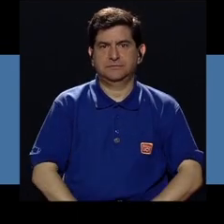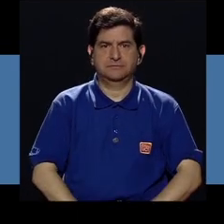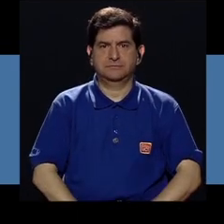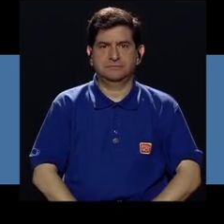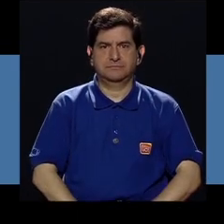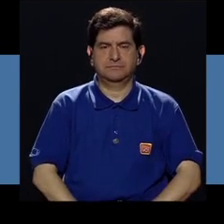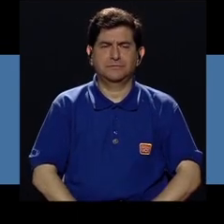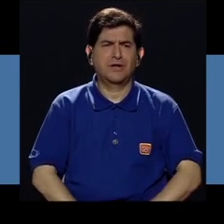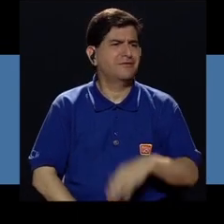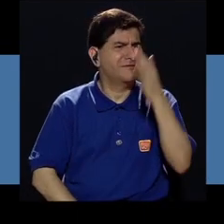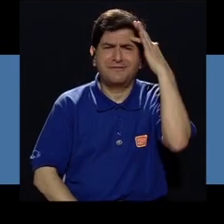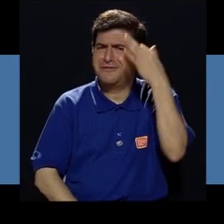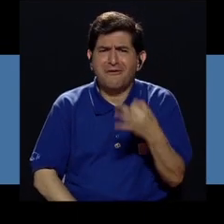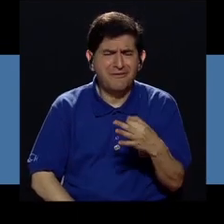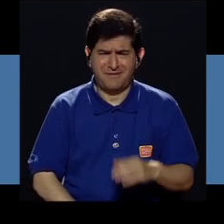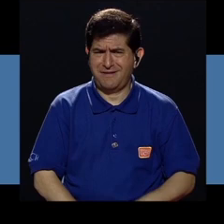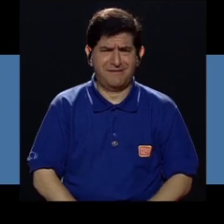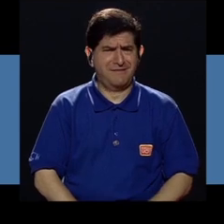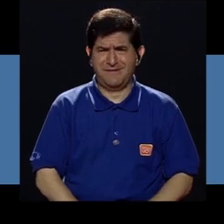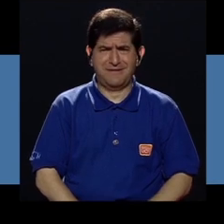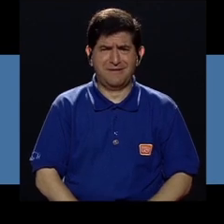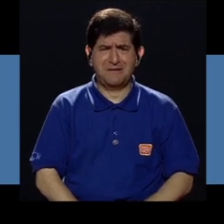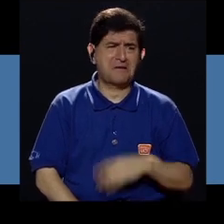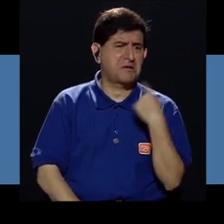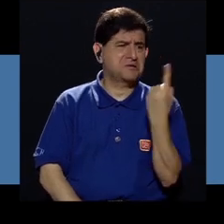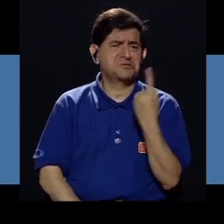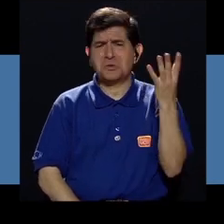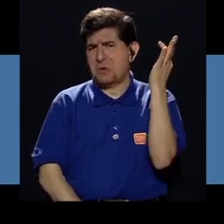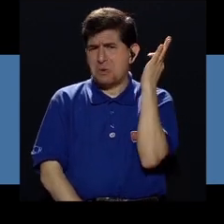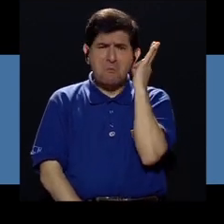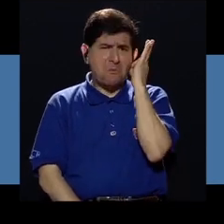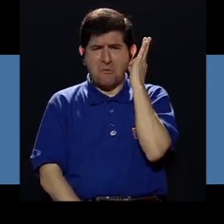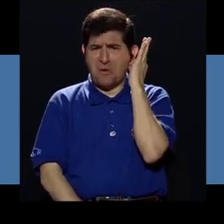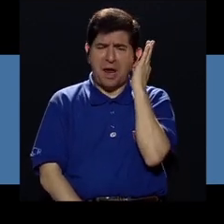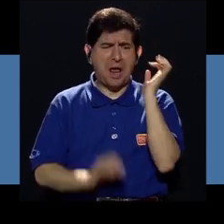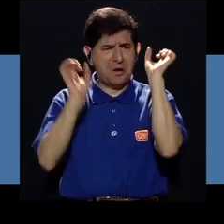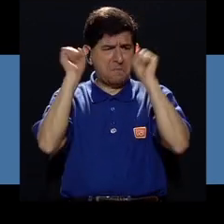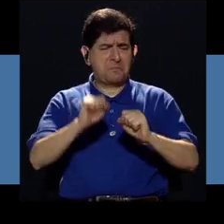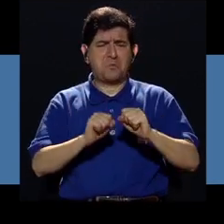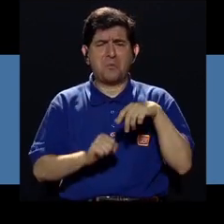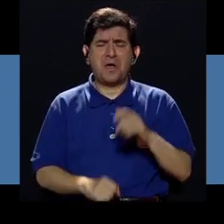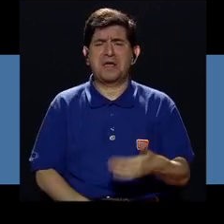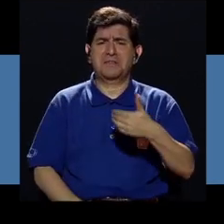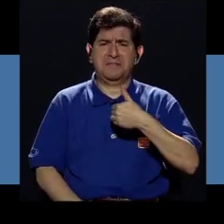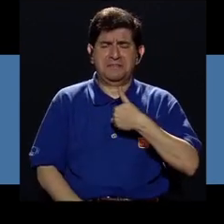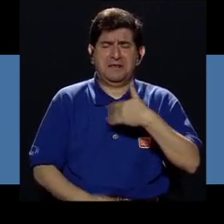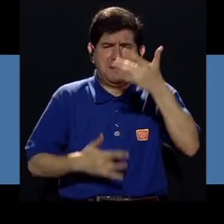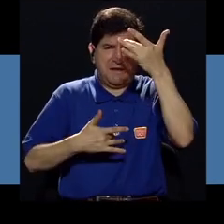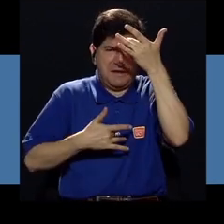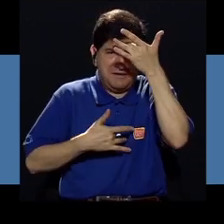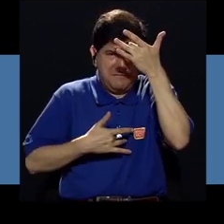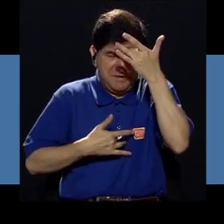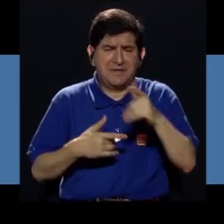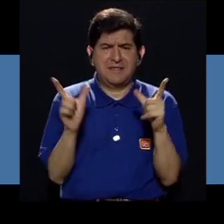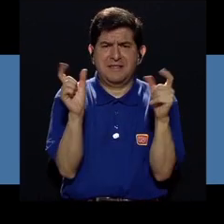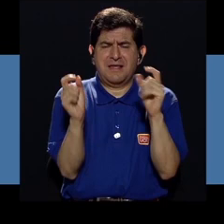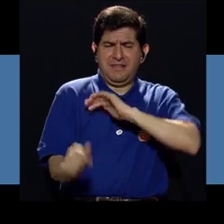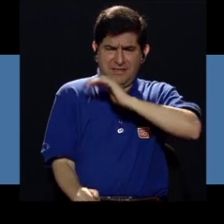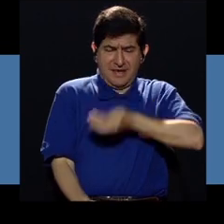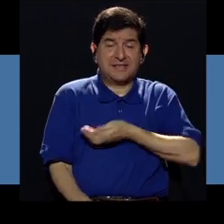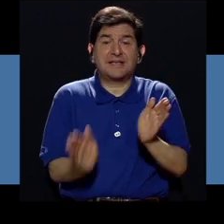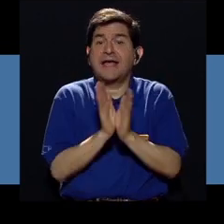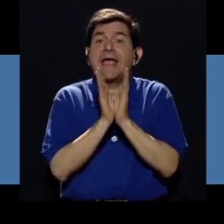y no creer que porque que solo las mujeres podemos padecer de cáncer de seno real esto es